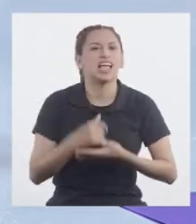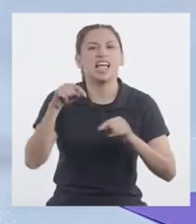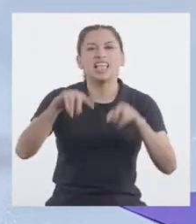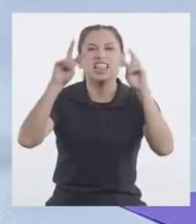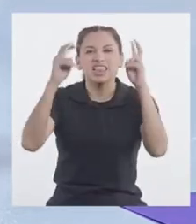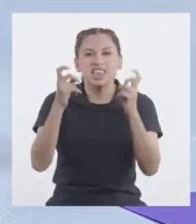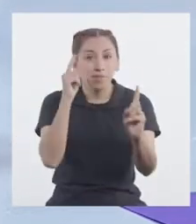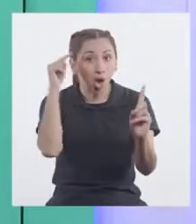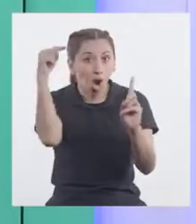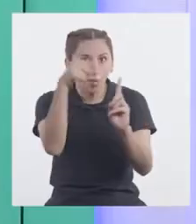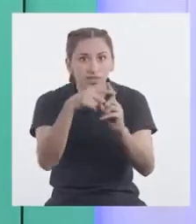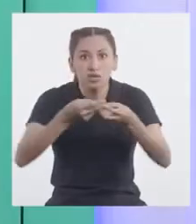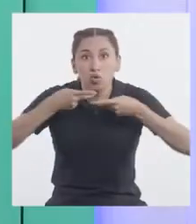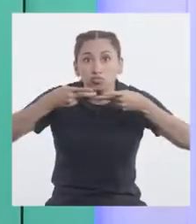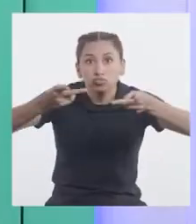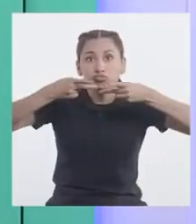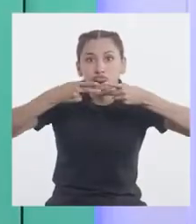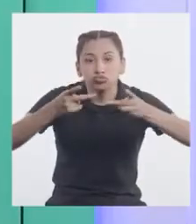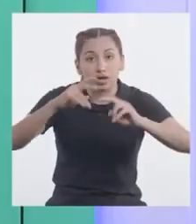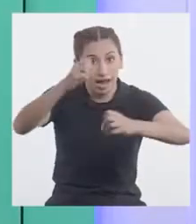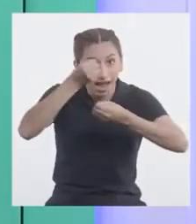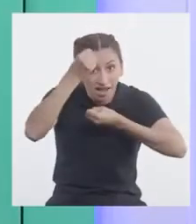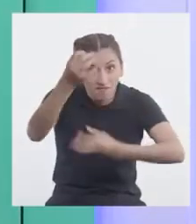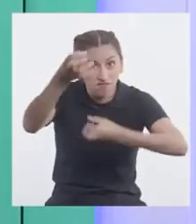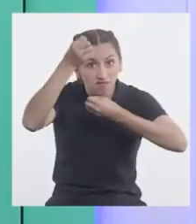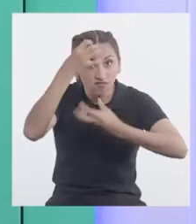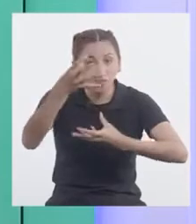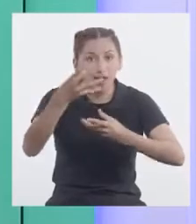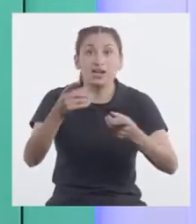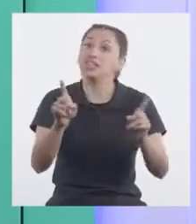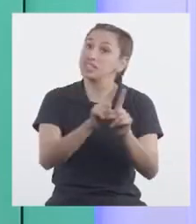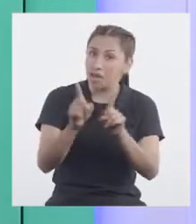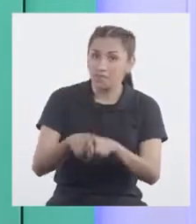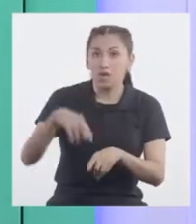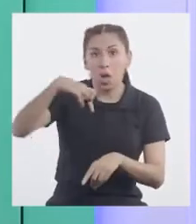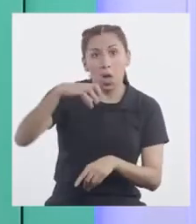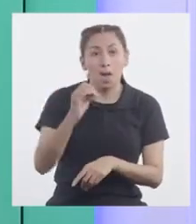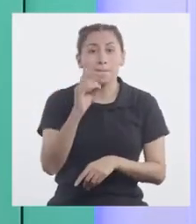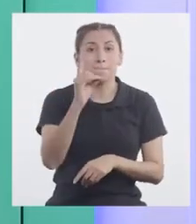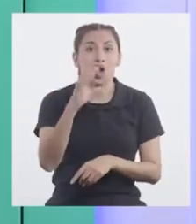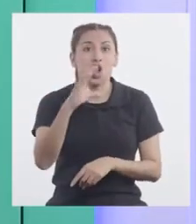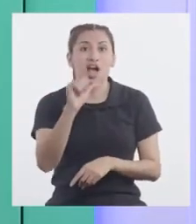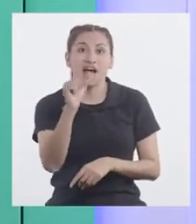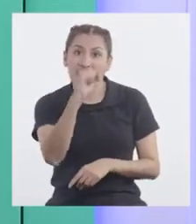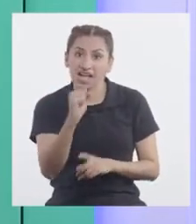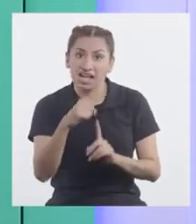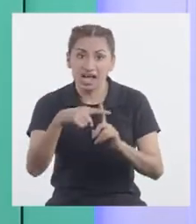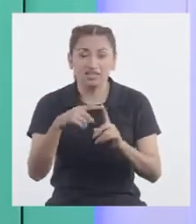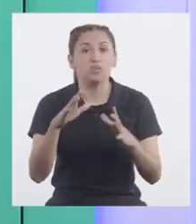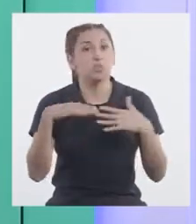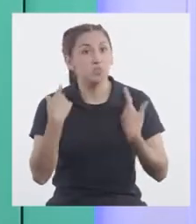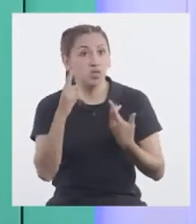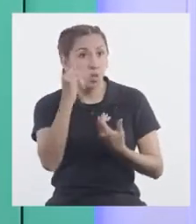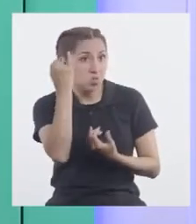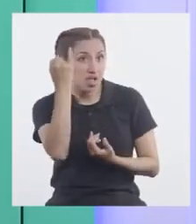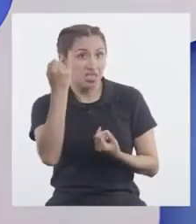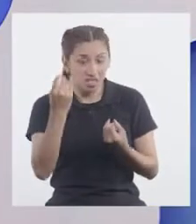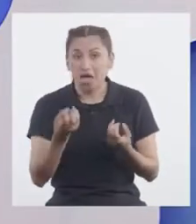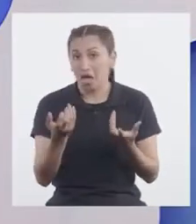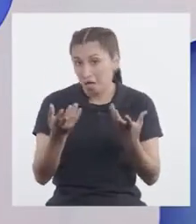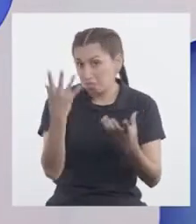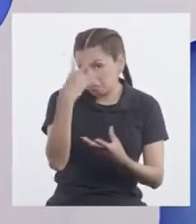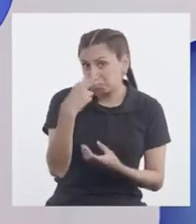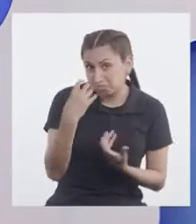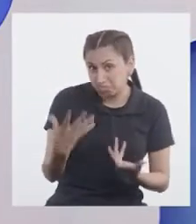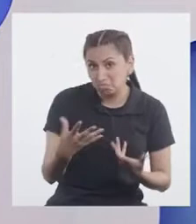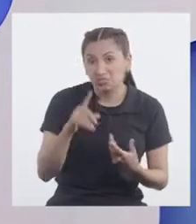e informar. Sí, y comunicar e informar a través de un podcast puede ser una opción muy dinámica y creativa.